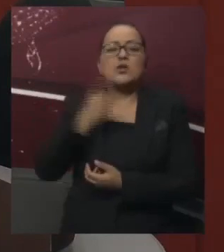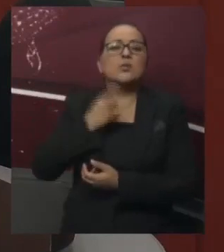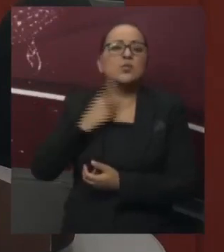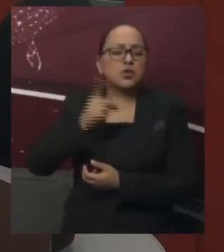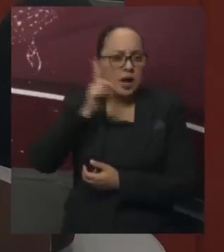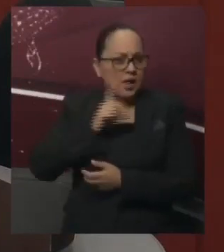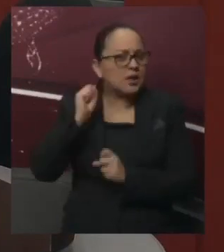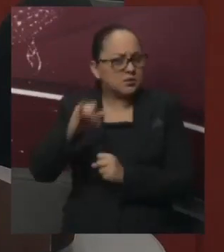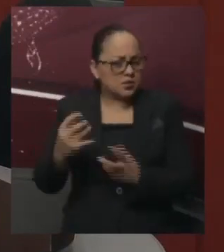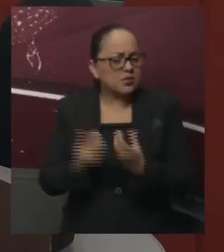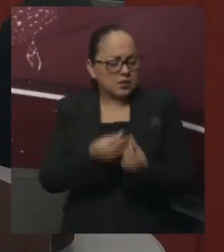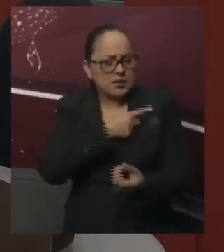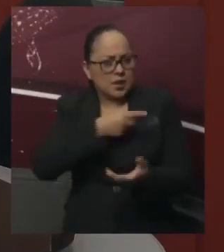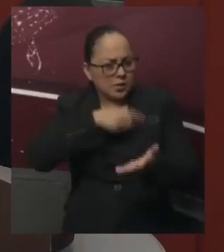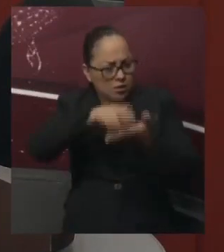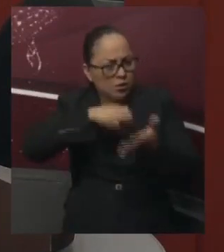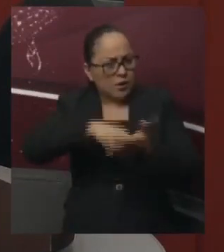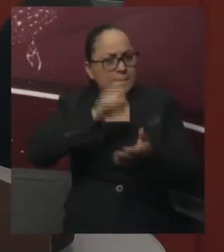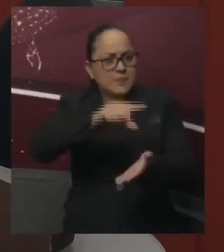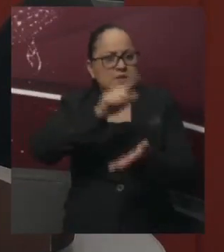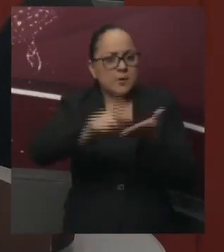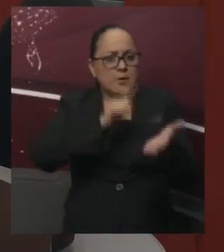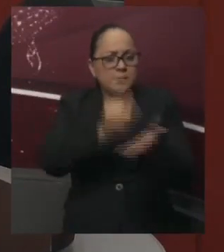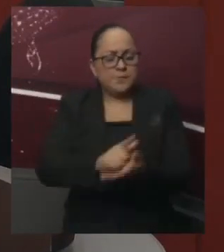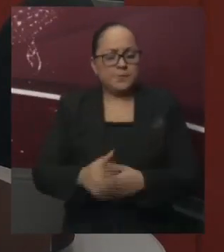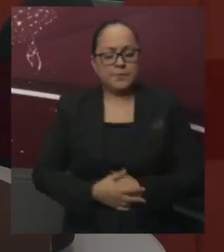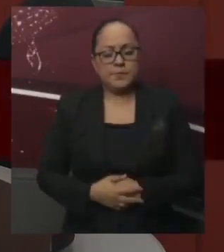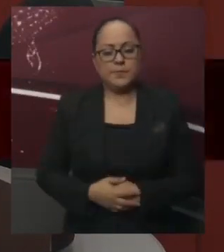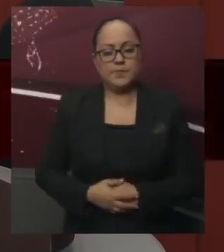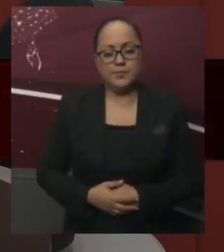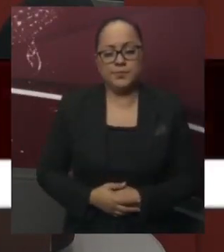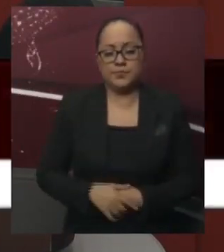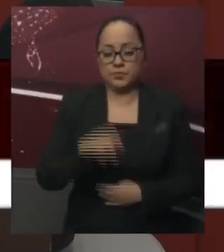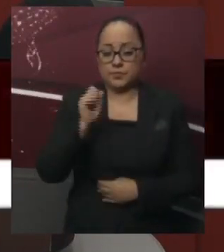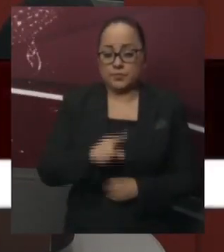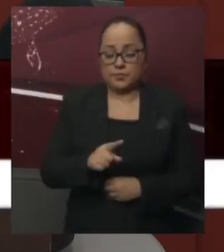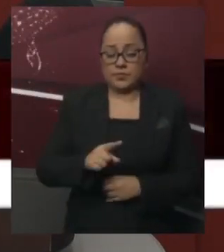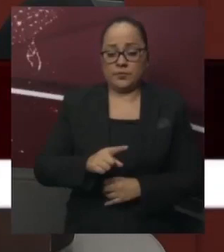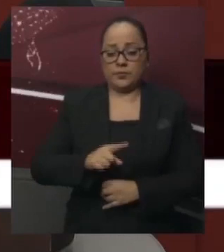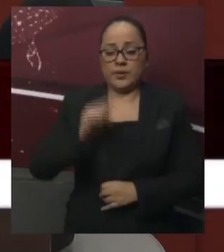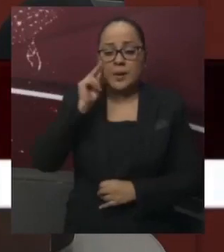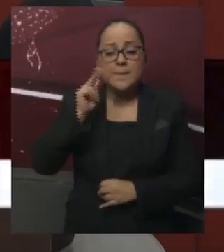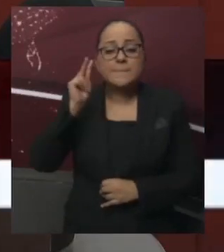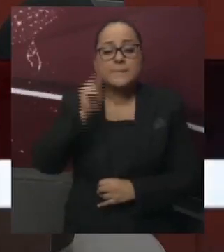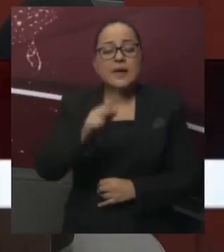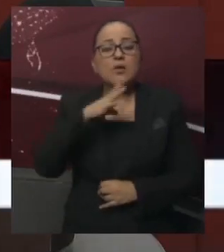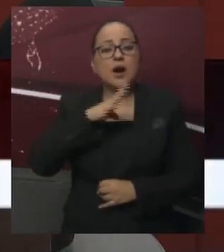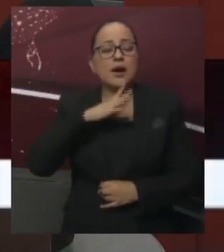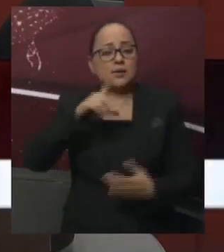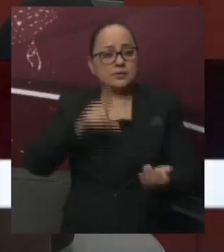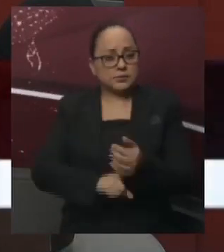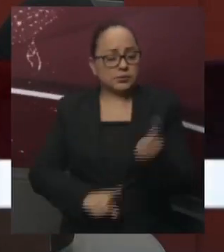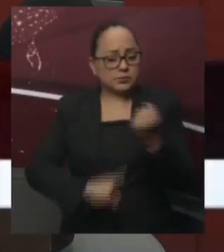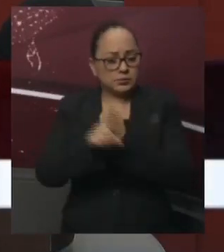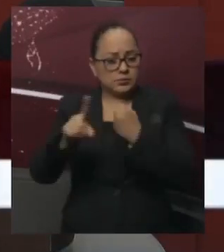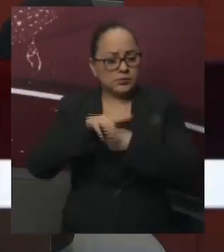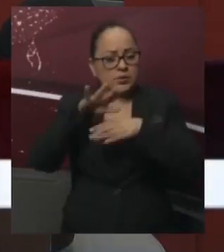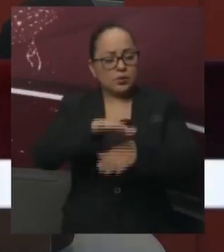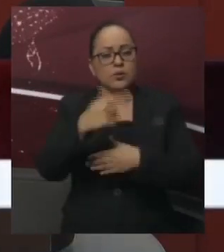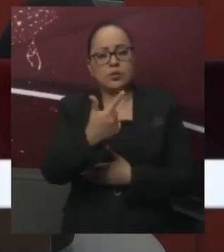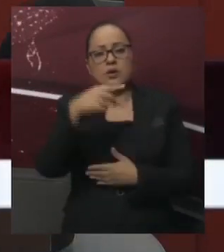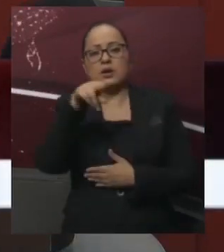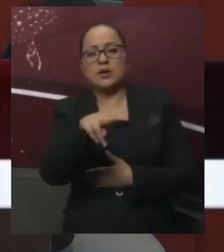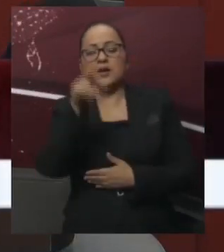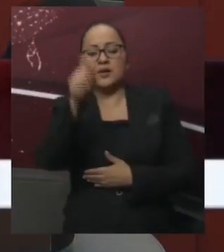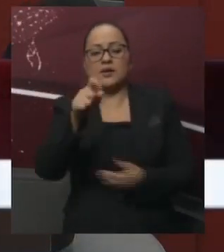hacer ajustes, digamos, a esa ley. También he observado, Laxman, que hay un problema operativo en materia de Guardia Nacional que nadie habla, y